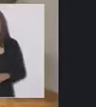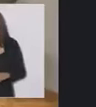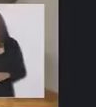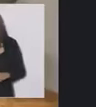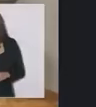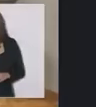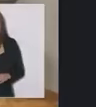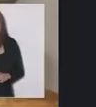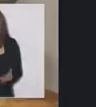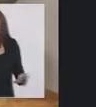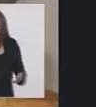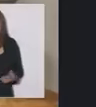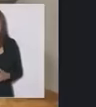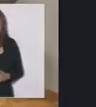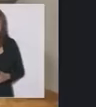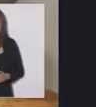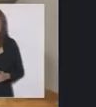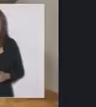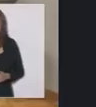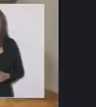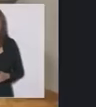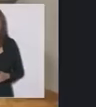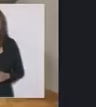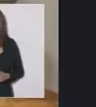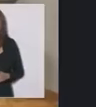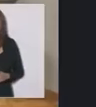opinión. Es un asunto que